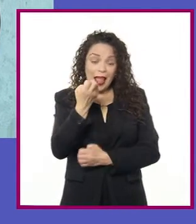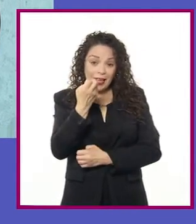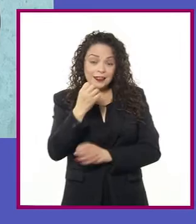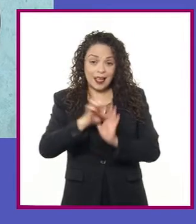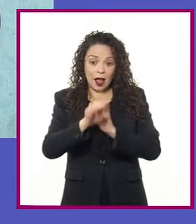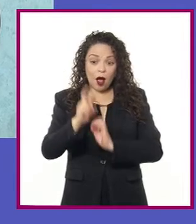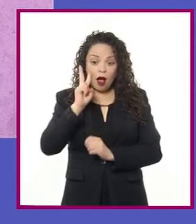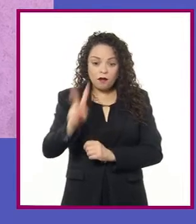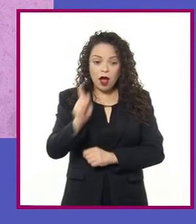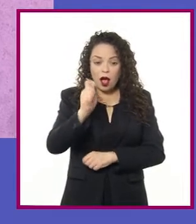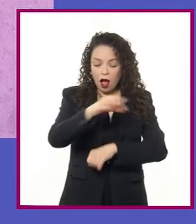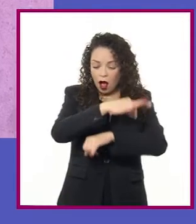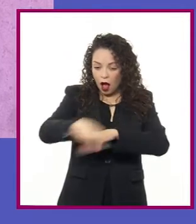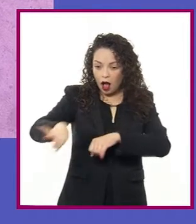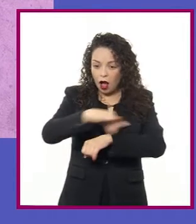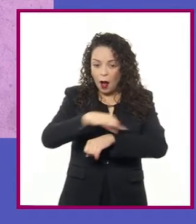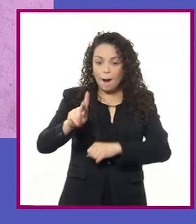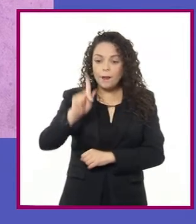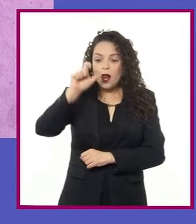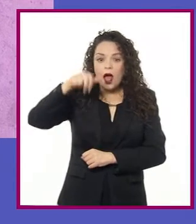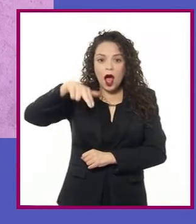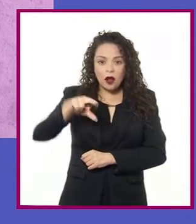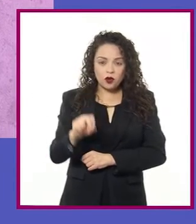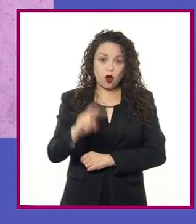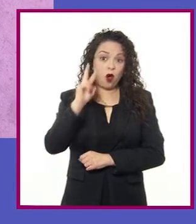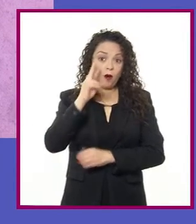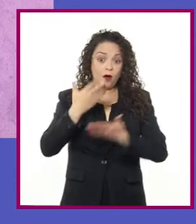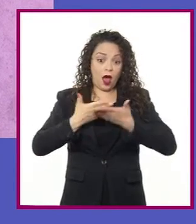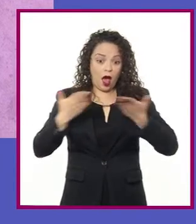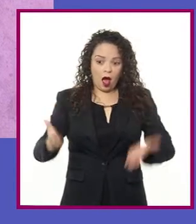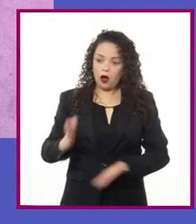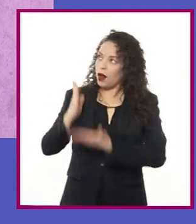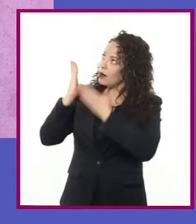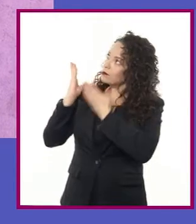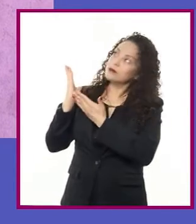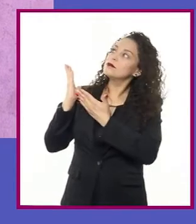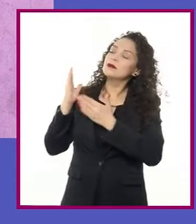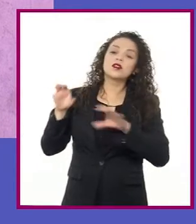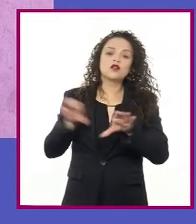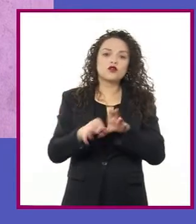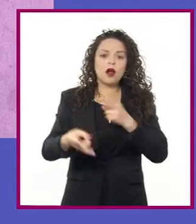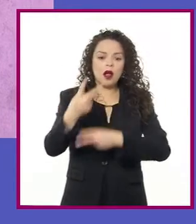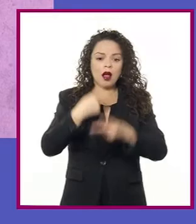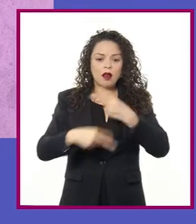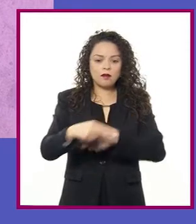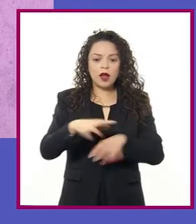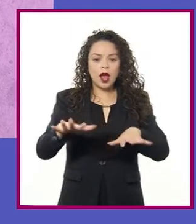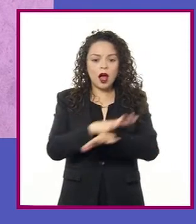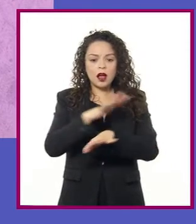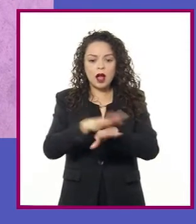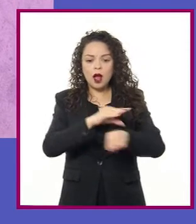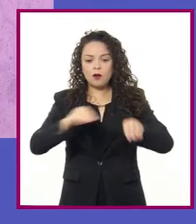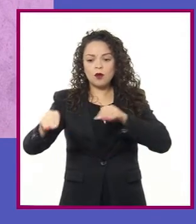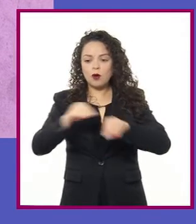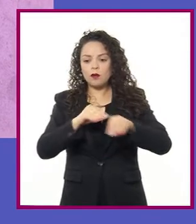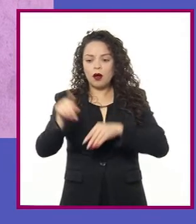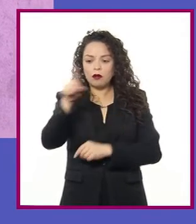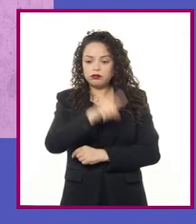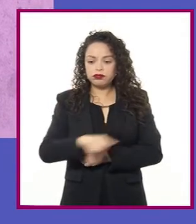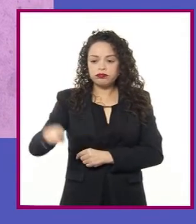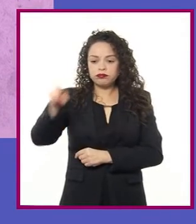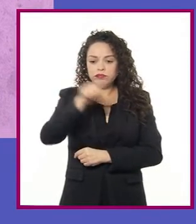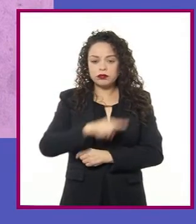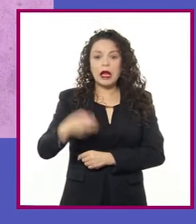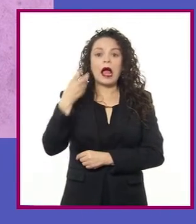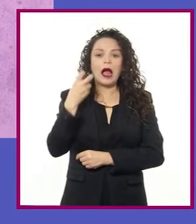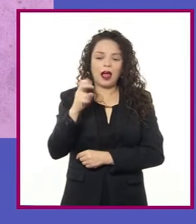planos. En esta composición, el volumen se crea a partir del cambio de dirección de los planos.